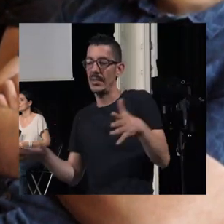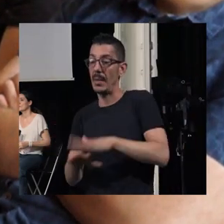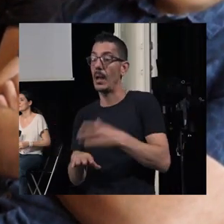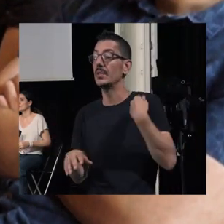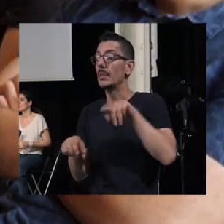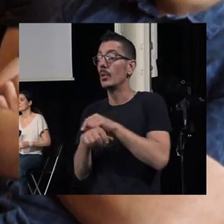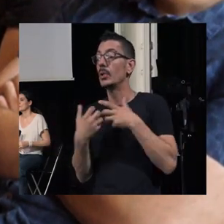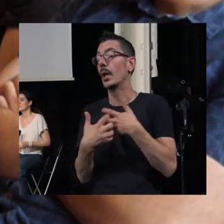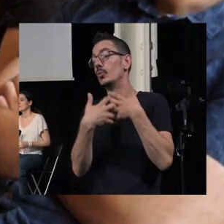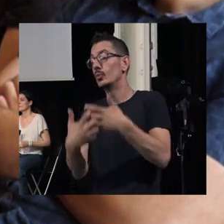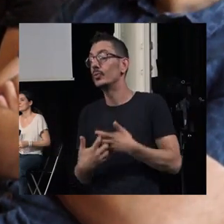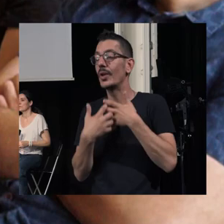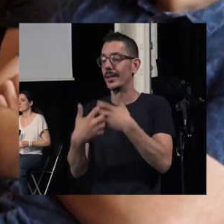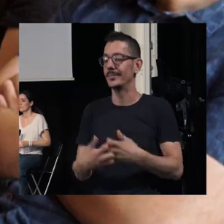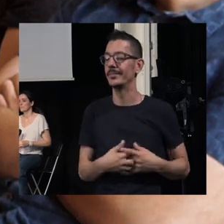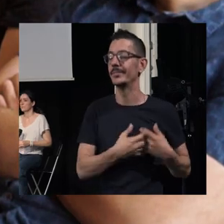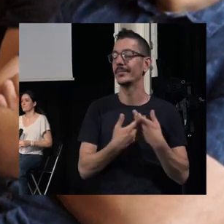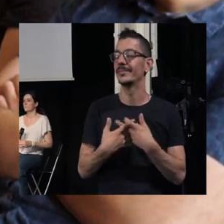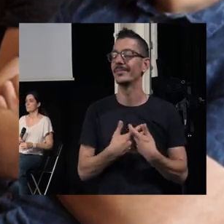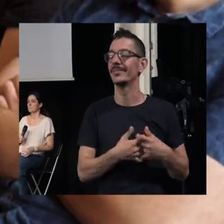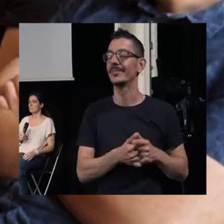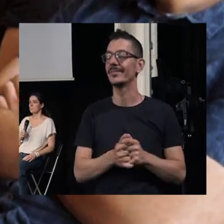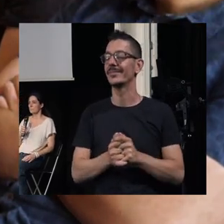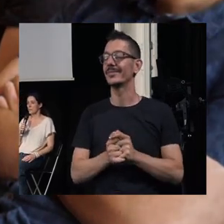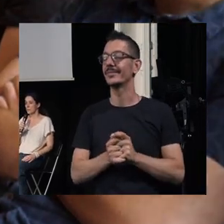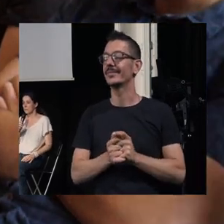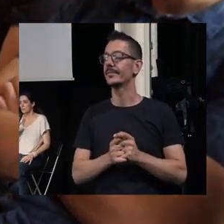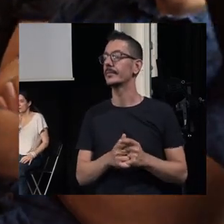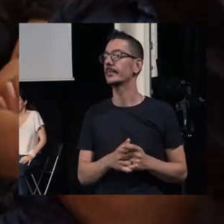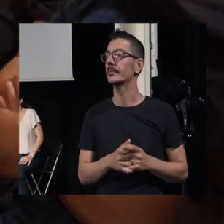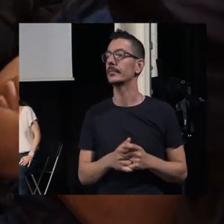políticas. Pues nos faltará un poco esto.